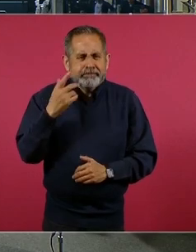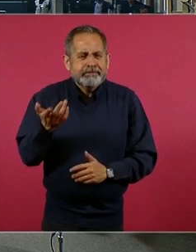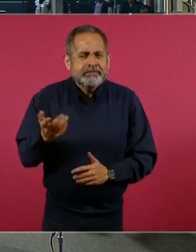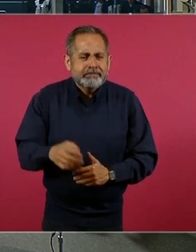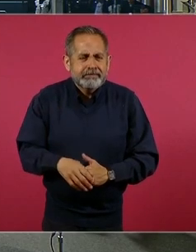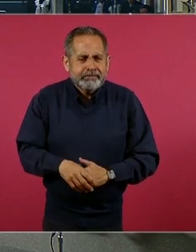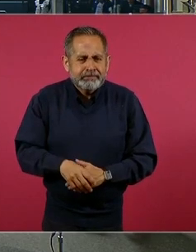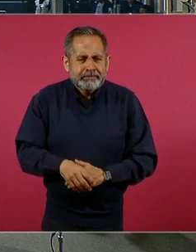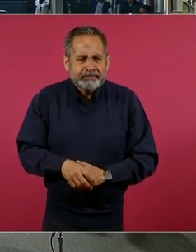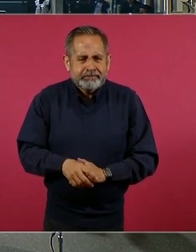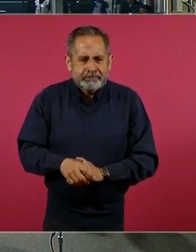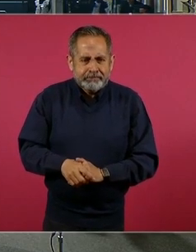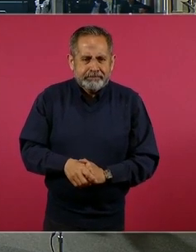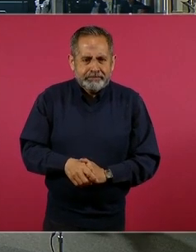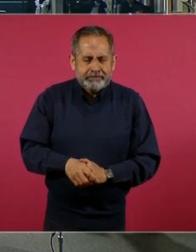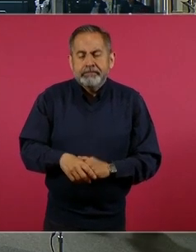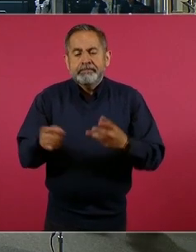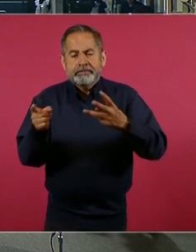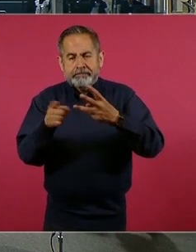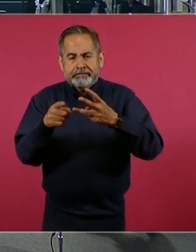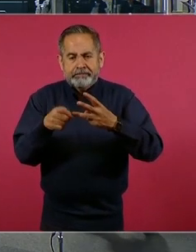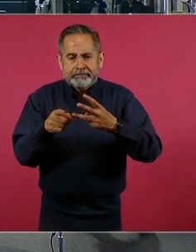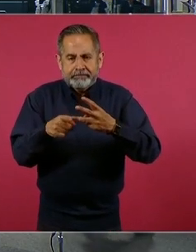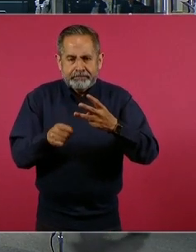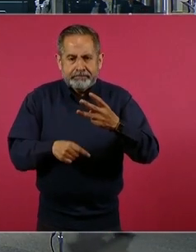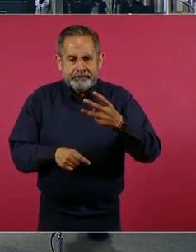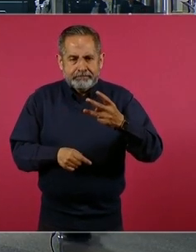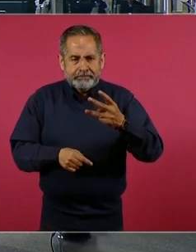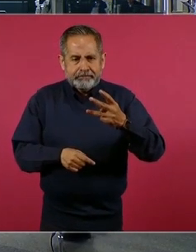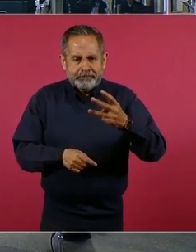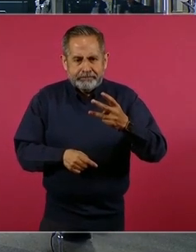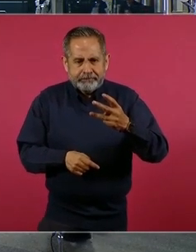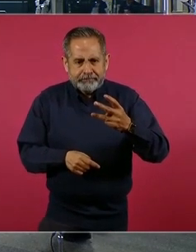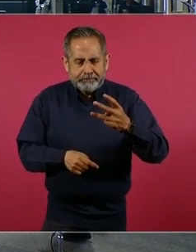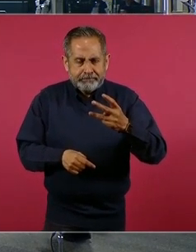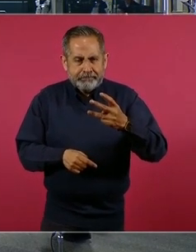es? Lo tercero.